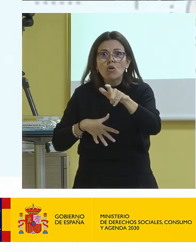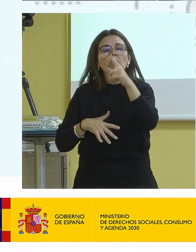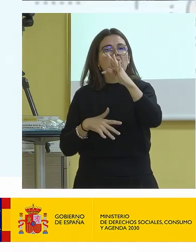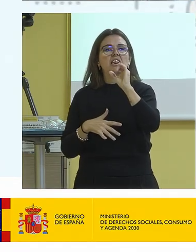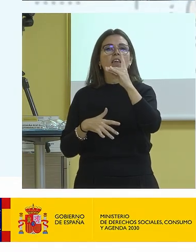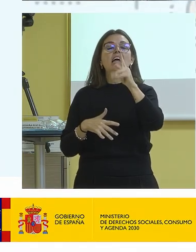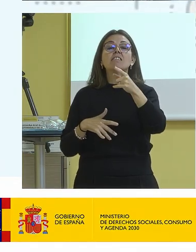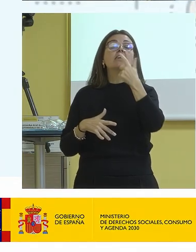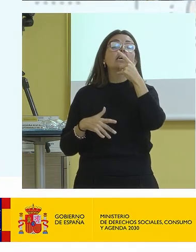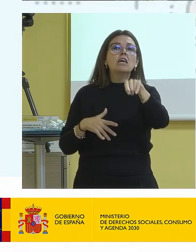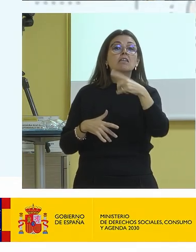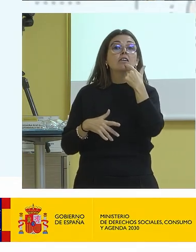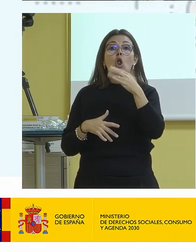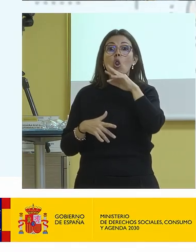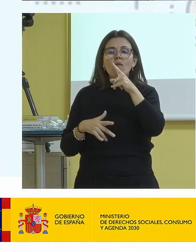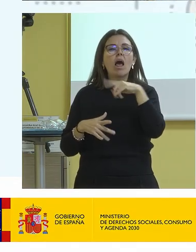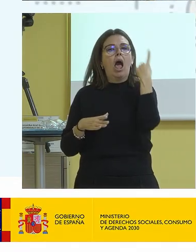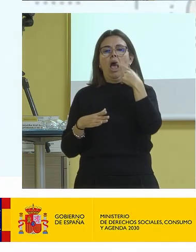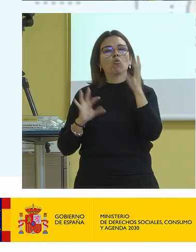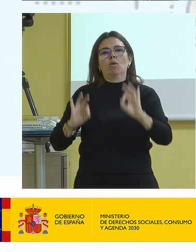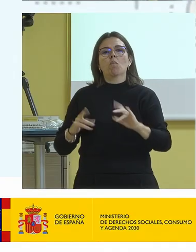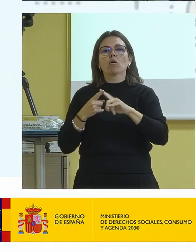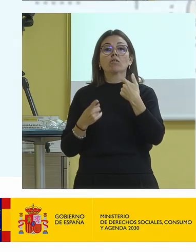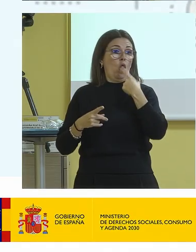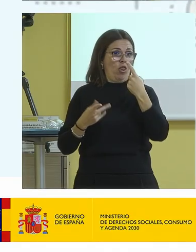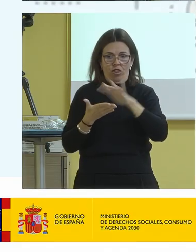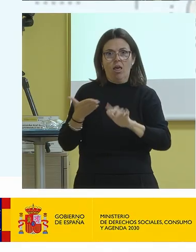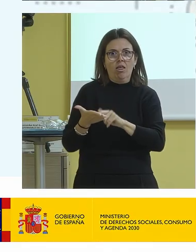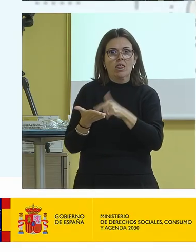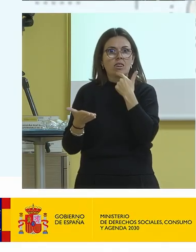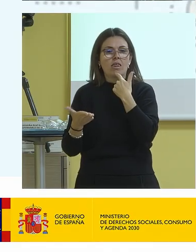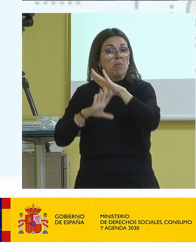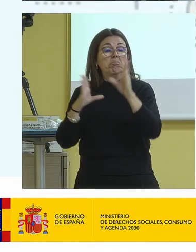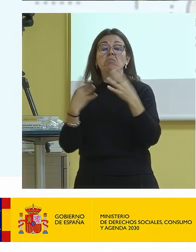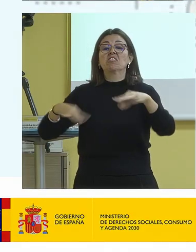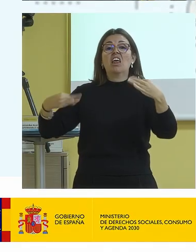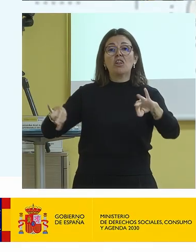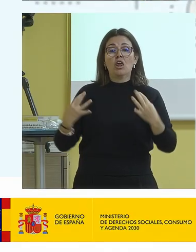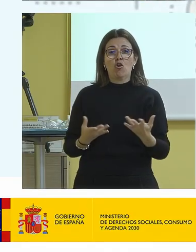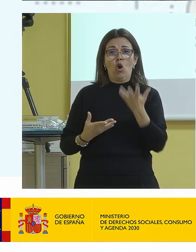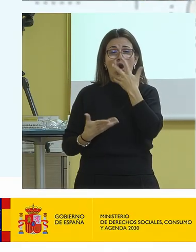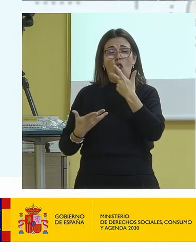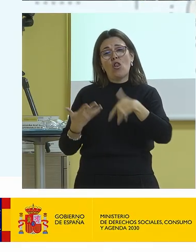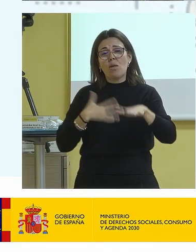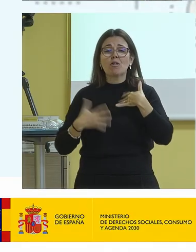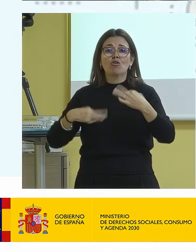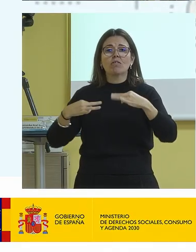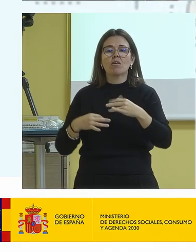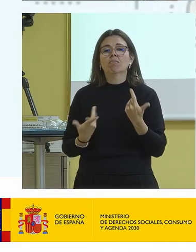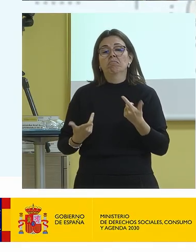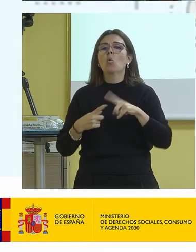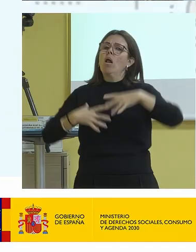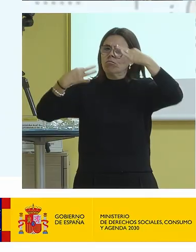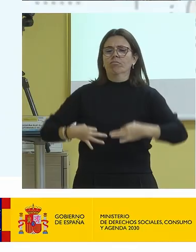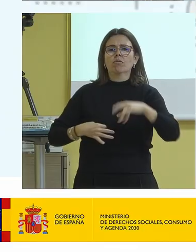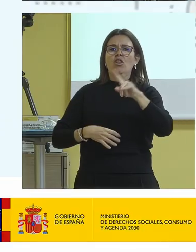niña no habla, esta niña es autista. Señor, por favor, es que es lo que dicen las guías. La simplificación del conocimiento, no tener un conocimiento adecuado de algo, te permite ser muy